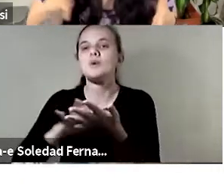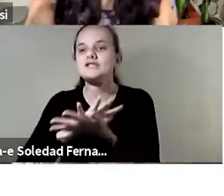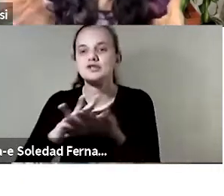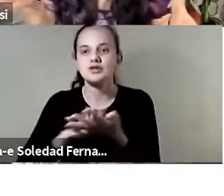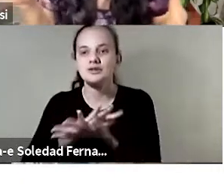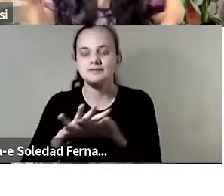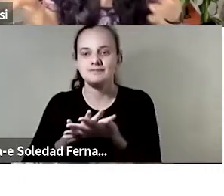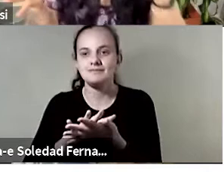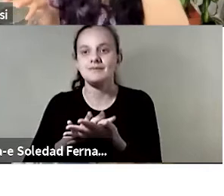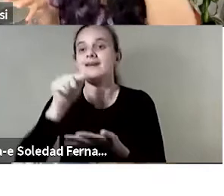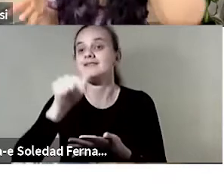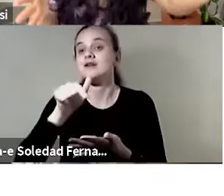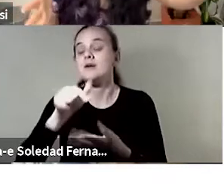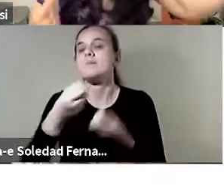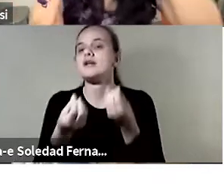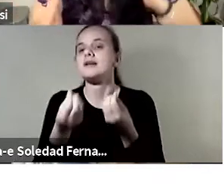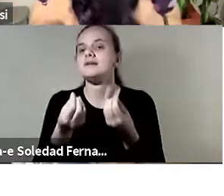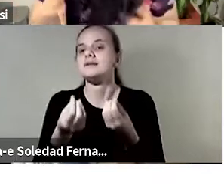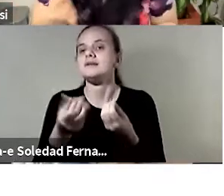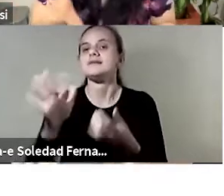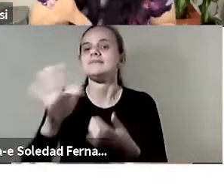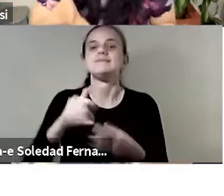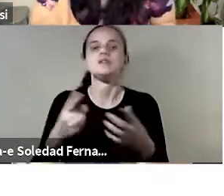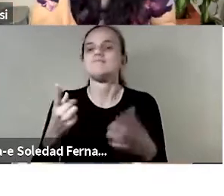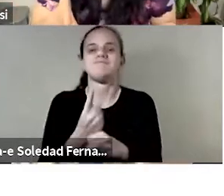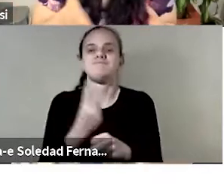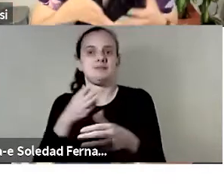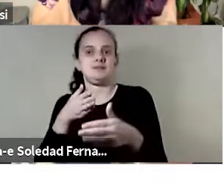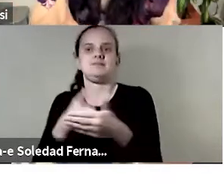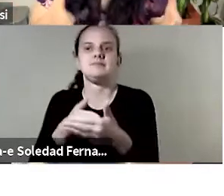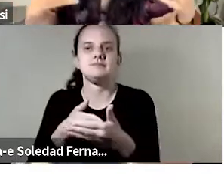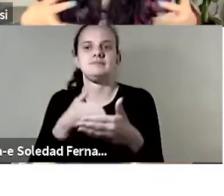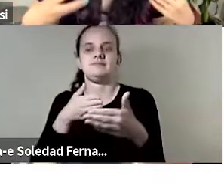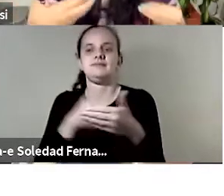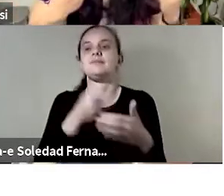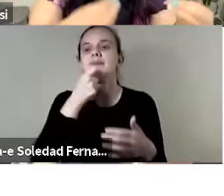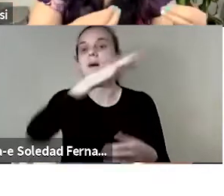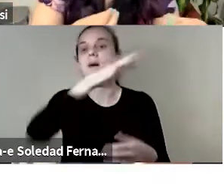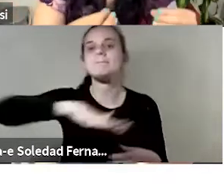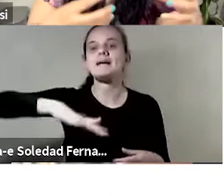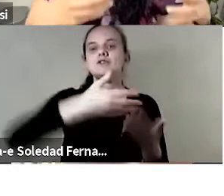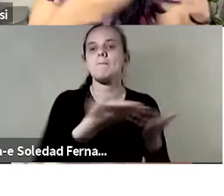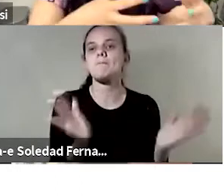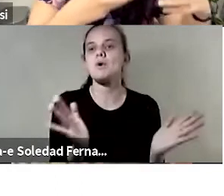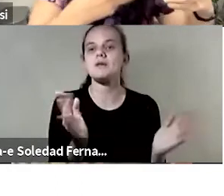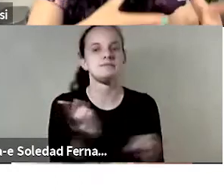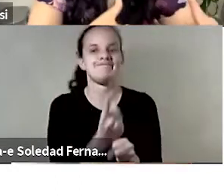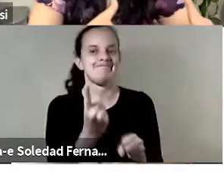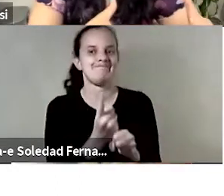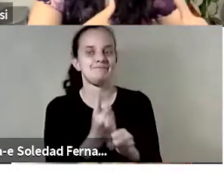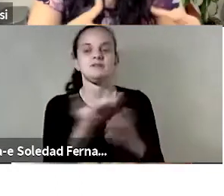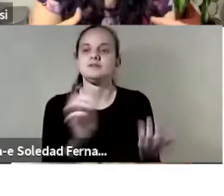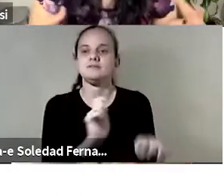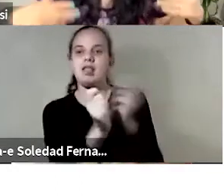problema, una discapacidad en realidad, una discapacidad ambiental o situacional, que es la pandemia, ¿no? La pandemia nos impedía habitar